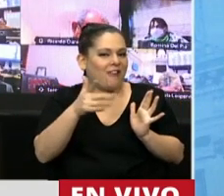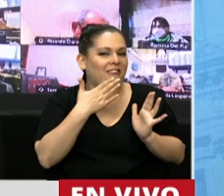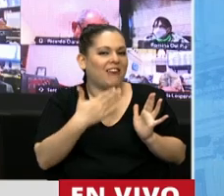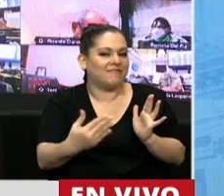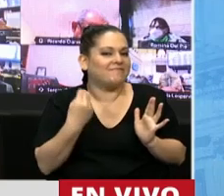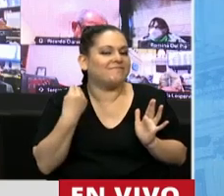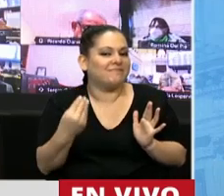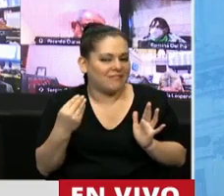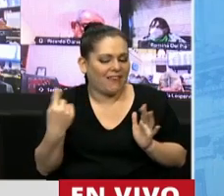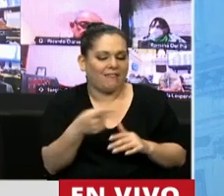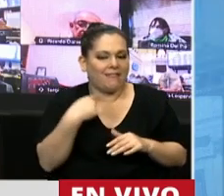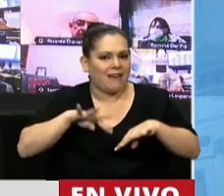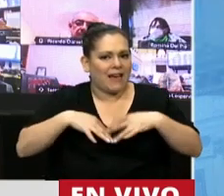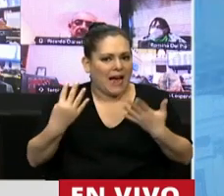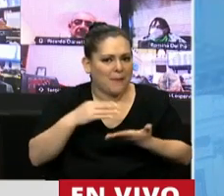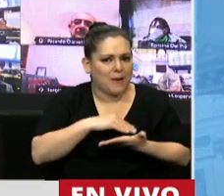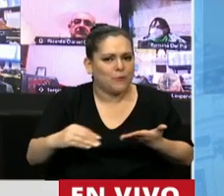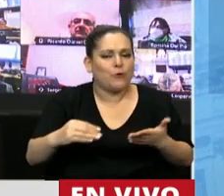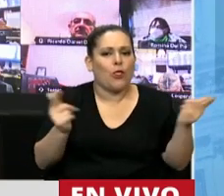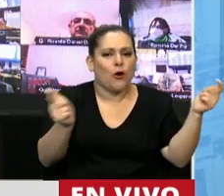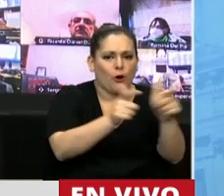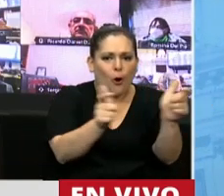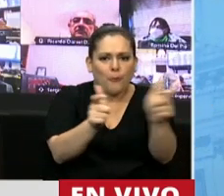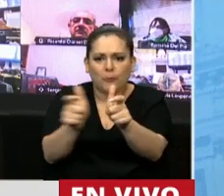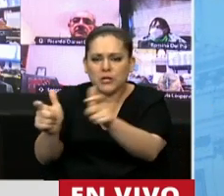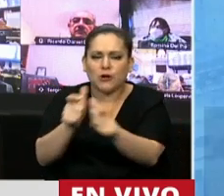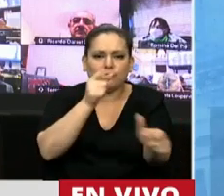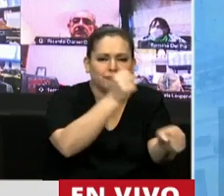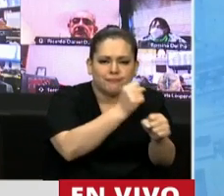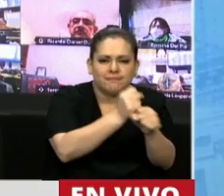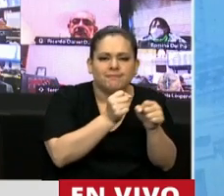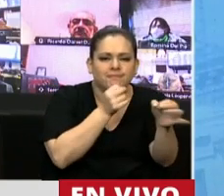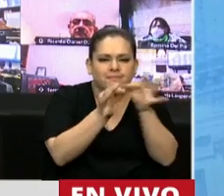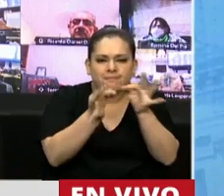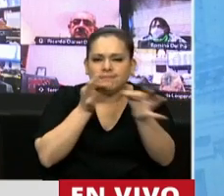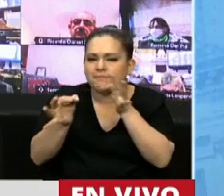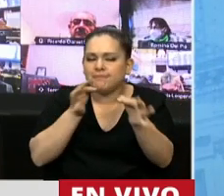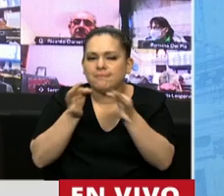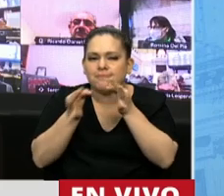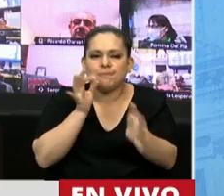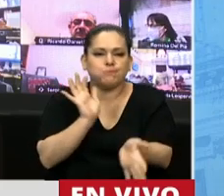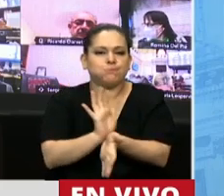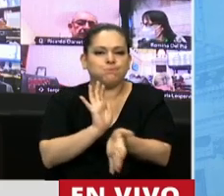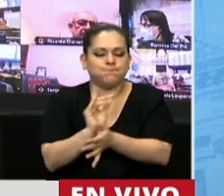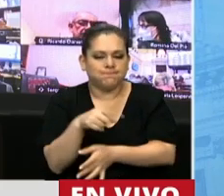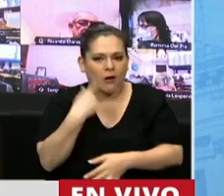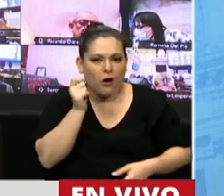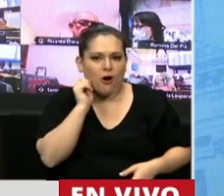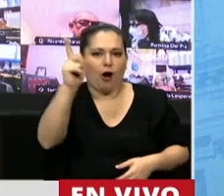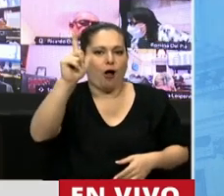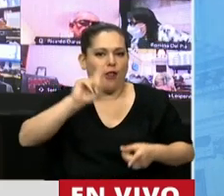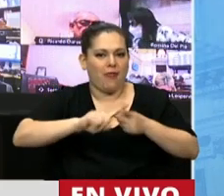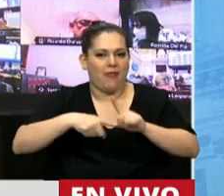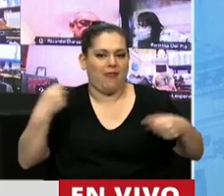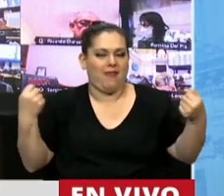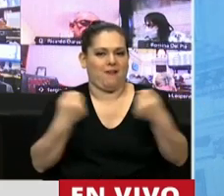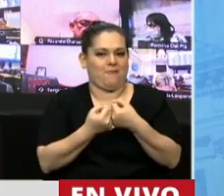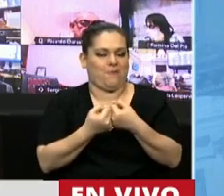cámara trabajando en las comisiones se pudo hacer y demuestra que cuando queremos podemos lograr acuerdos